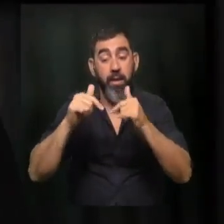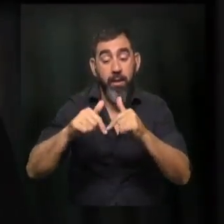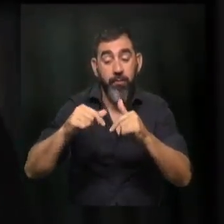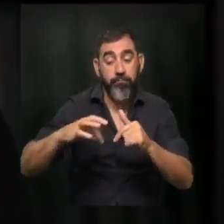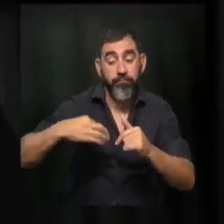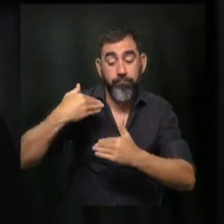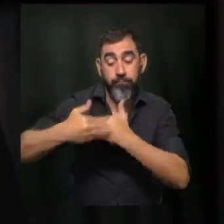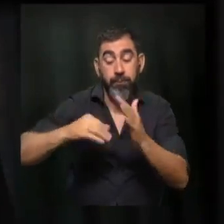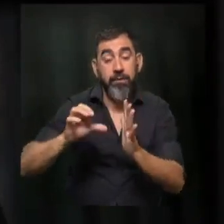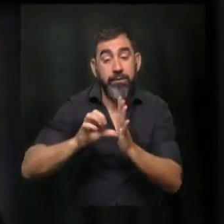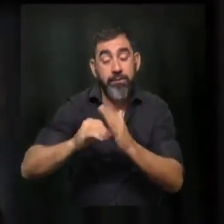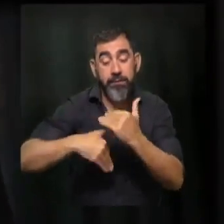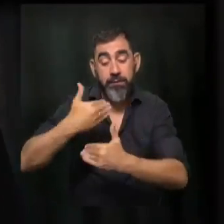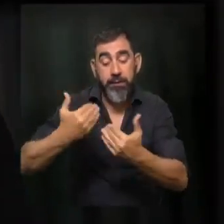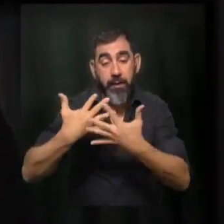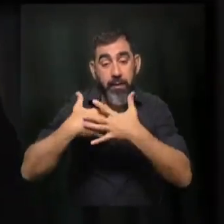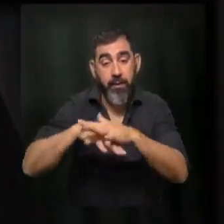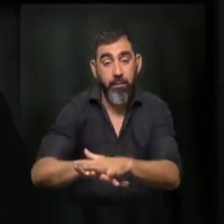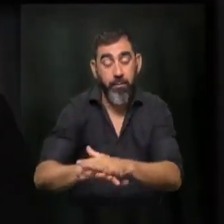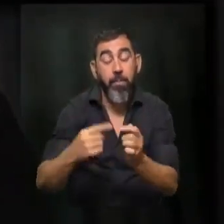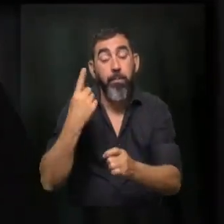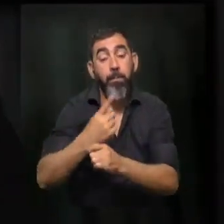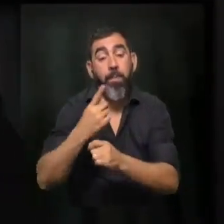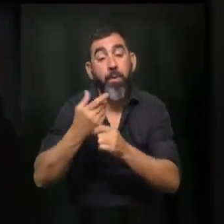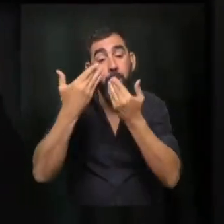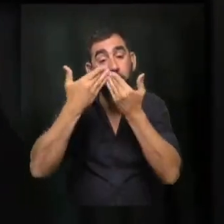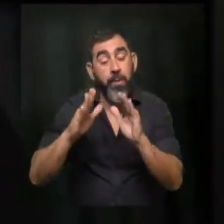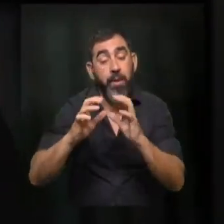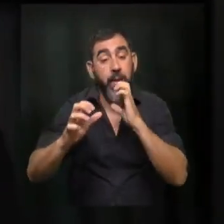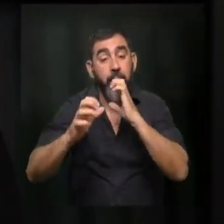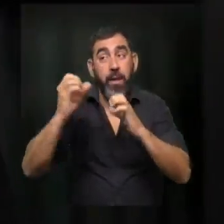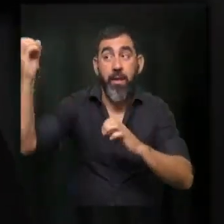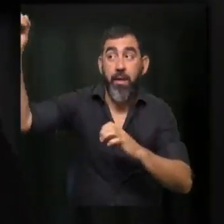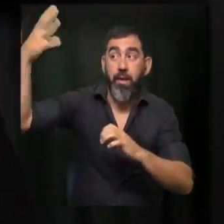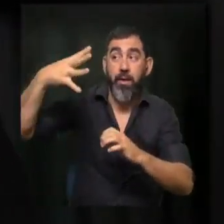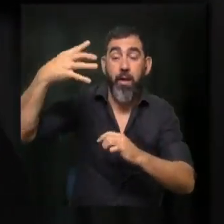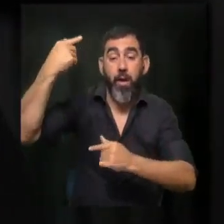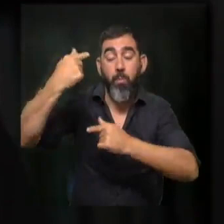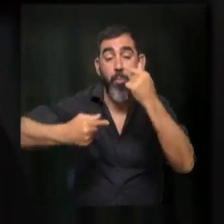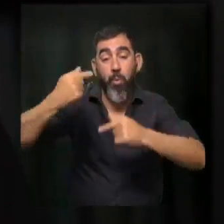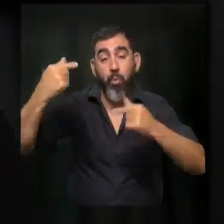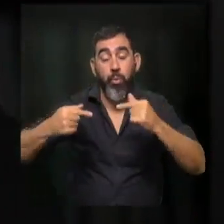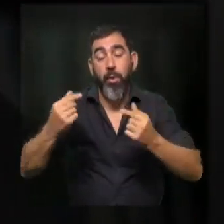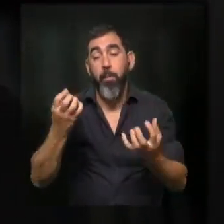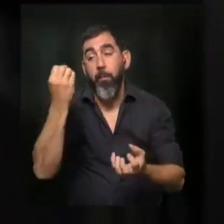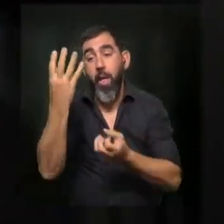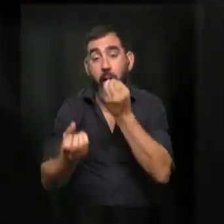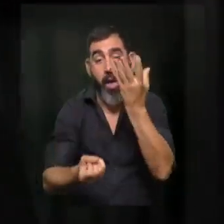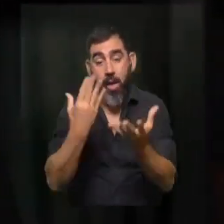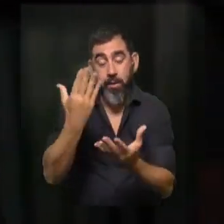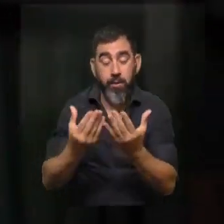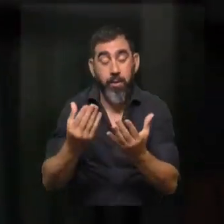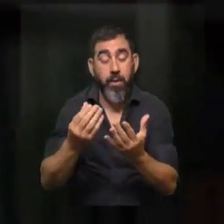de un ecosistema, en la parte biótica. Arranca primeramente cuando a partir de la energía del sol, los productores primarios, que son las plantas y las algas en los